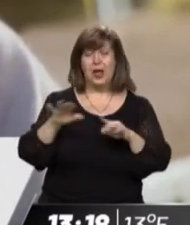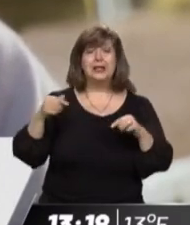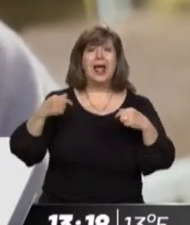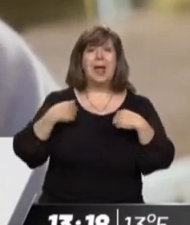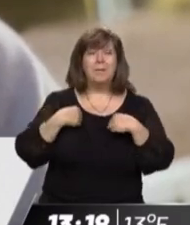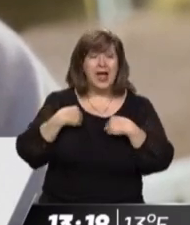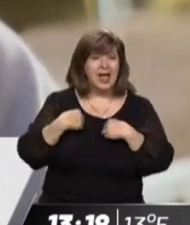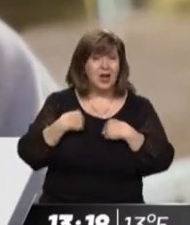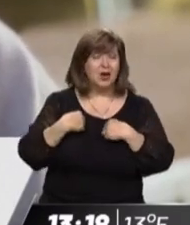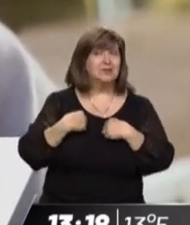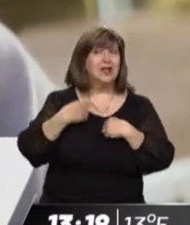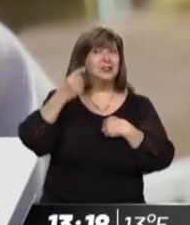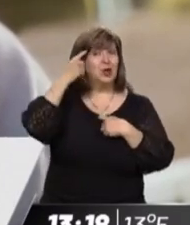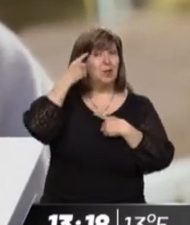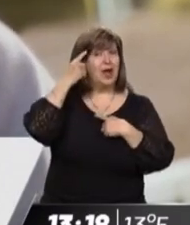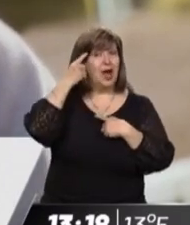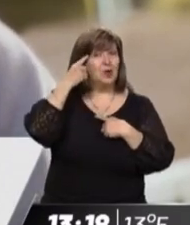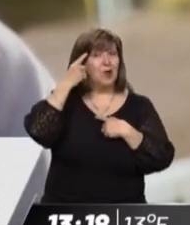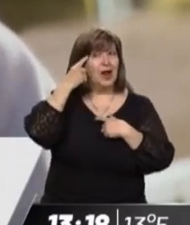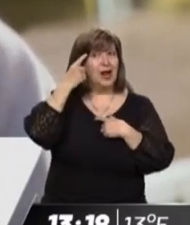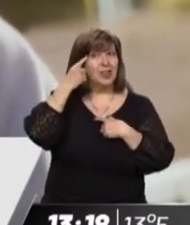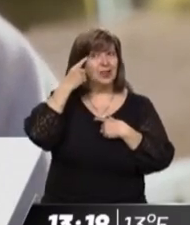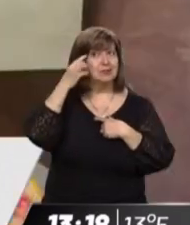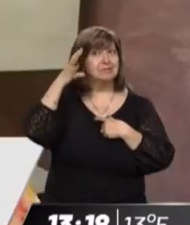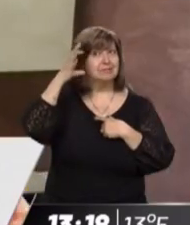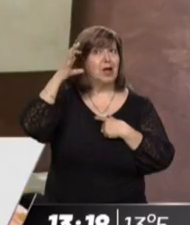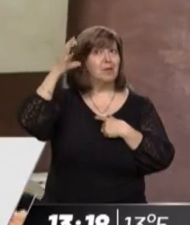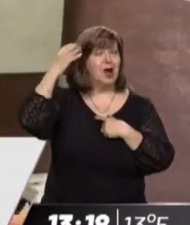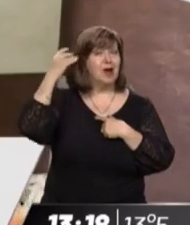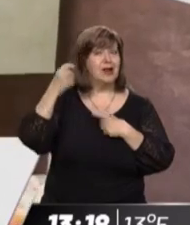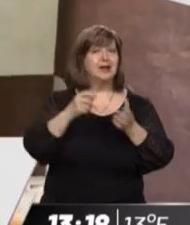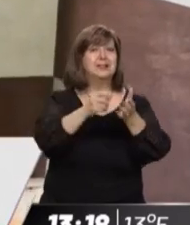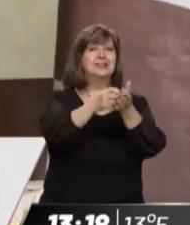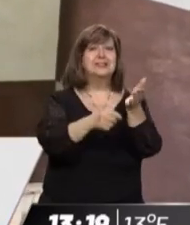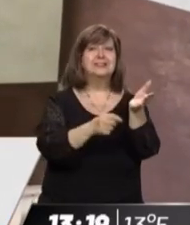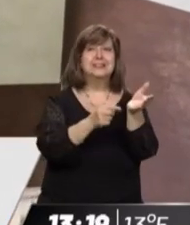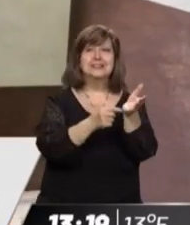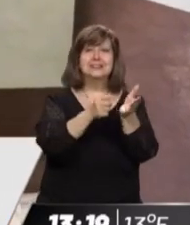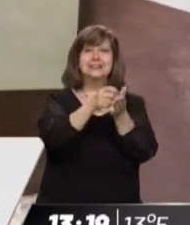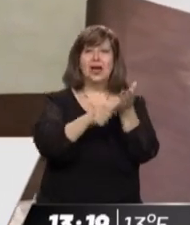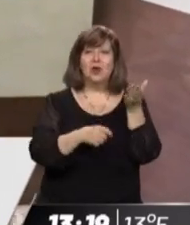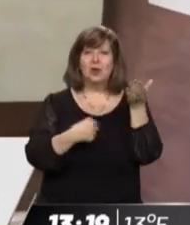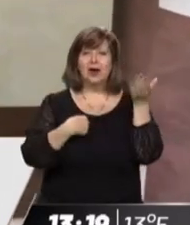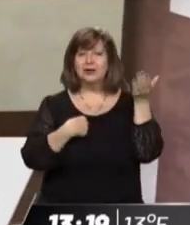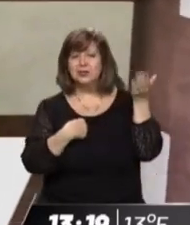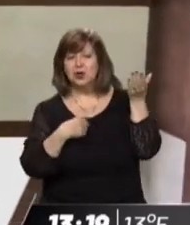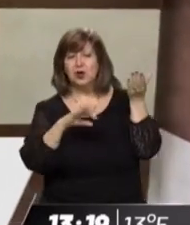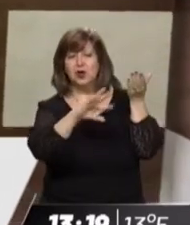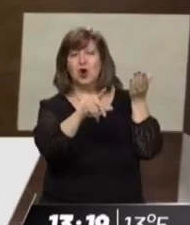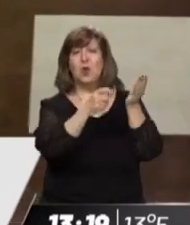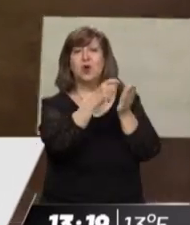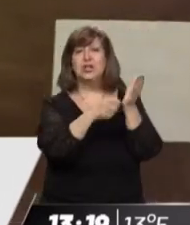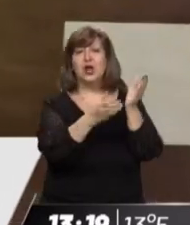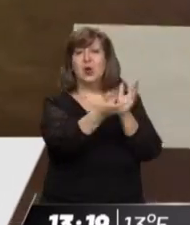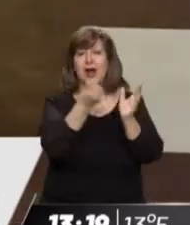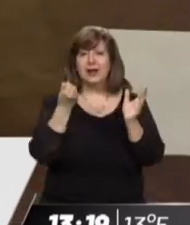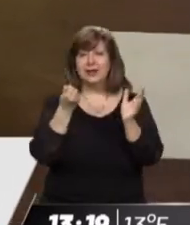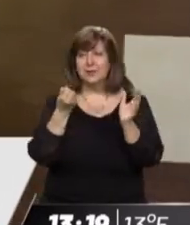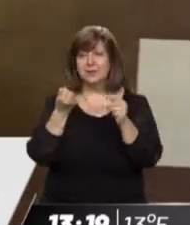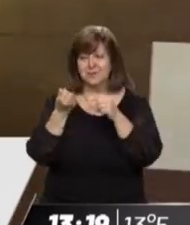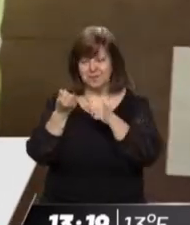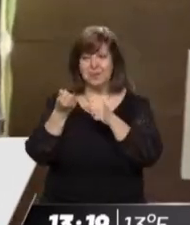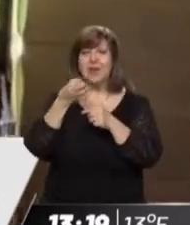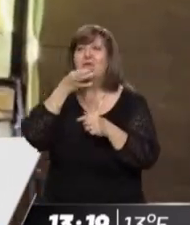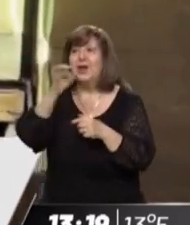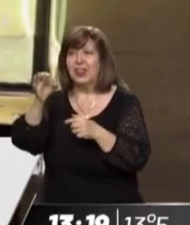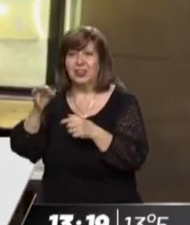Todo para seguir consumiendo, no es porque es lo que necesito. Entonces uno se vuelca a delinquir. Entonces yo tuve un matrimonio con las drogas. Y la